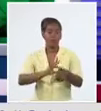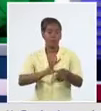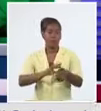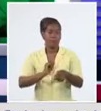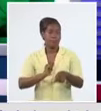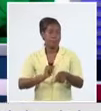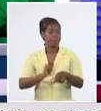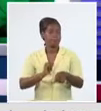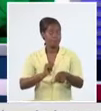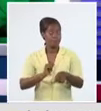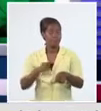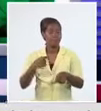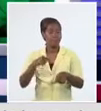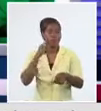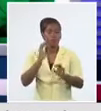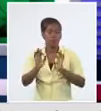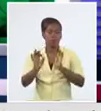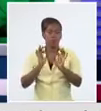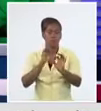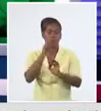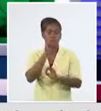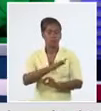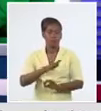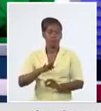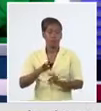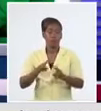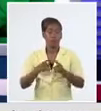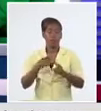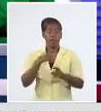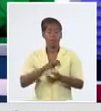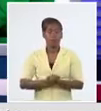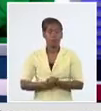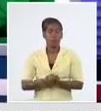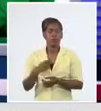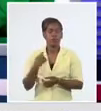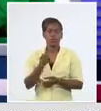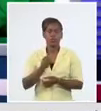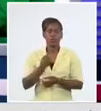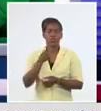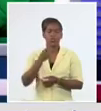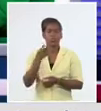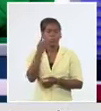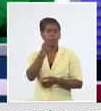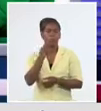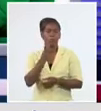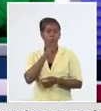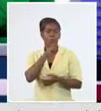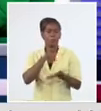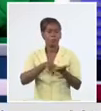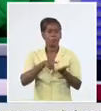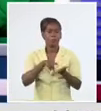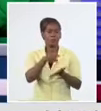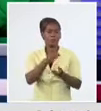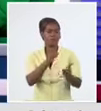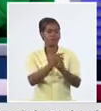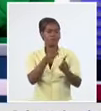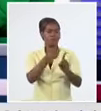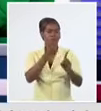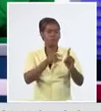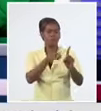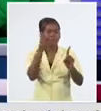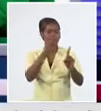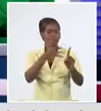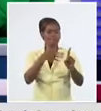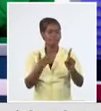contagio en las edades pediátricas son los contactos intradomiciliarios. Y ahí juega un papel fundamental la